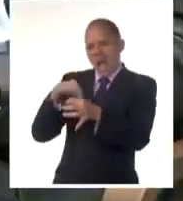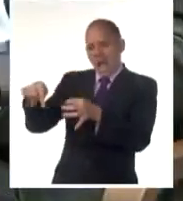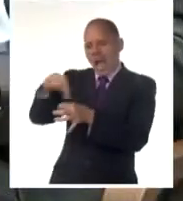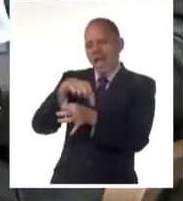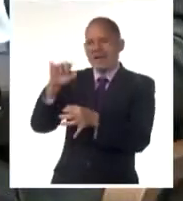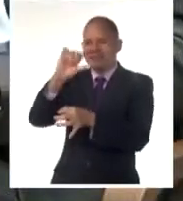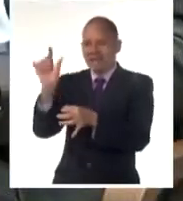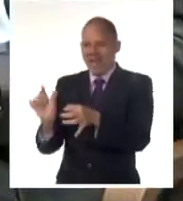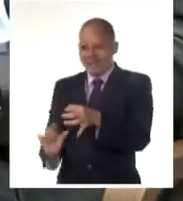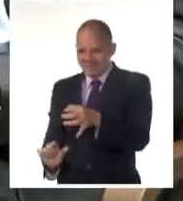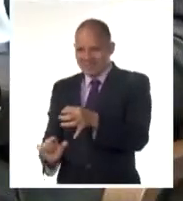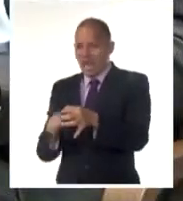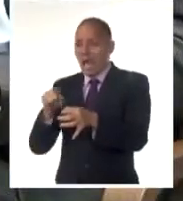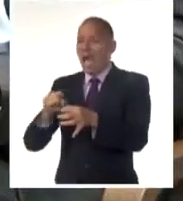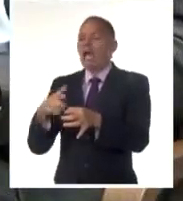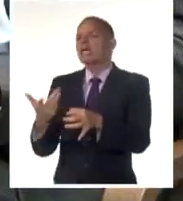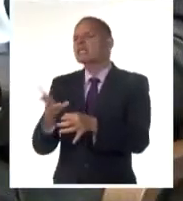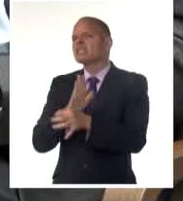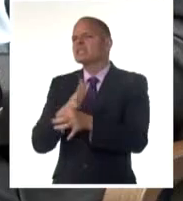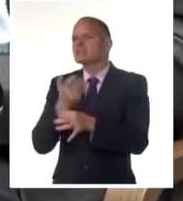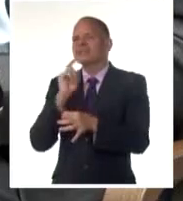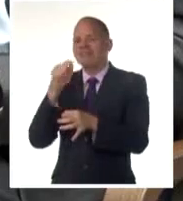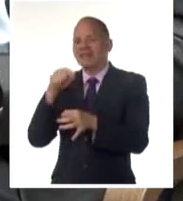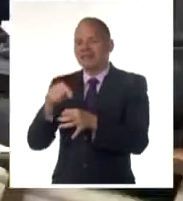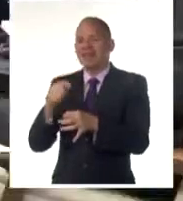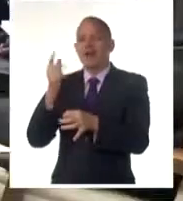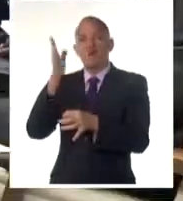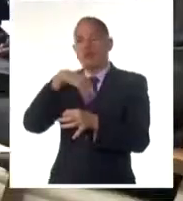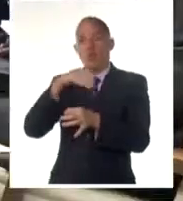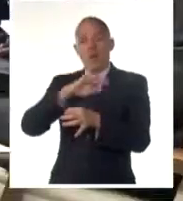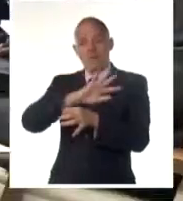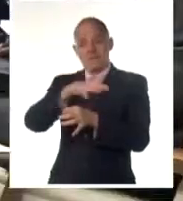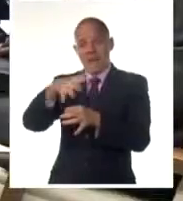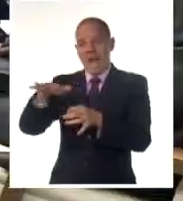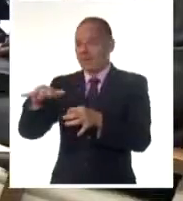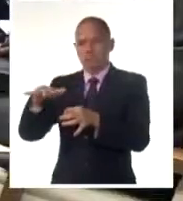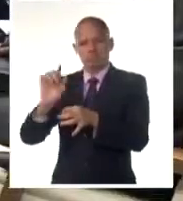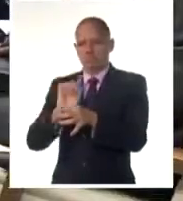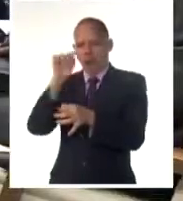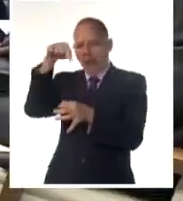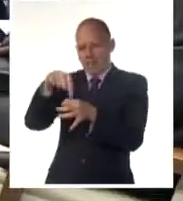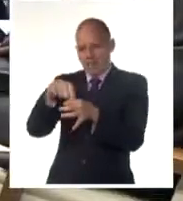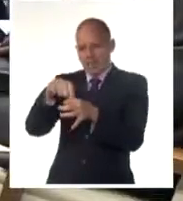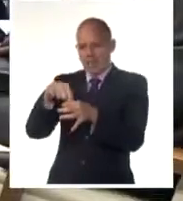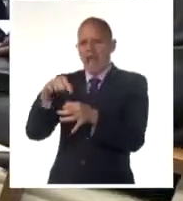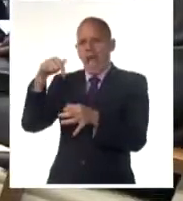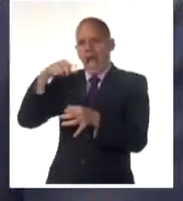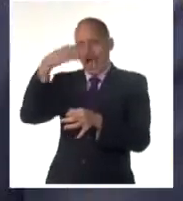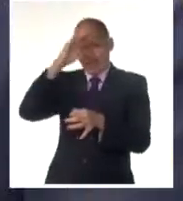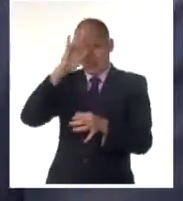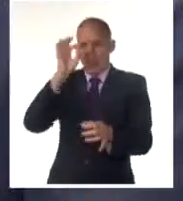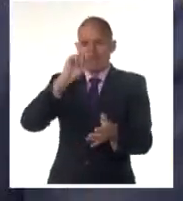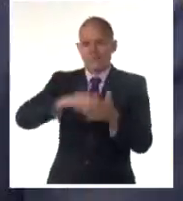estados soberanos del mundo sin litoral. Cuba y San Marino establecieron relaciones diplomáticas en